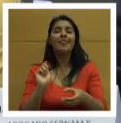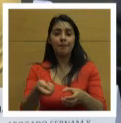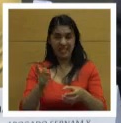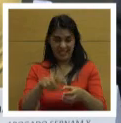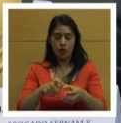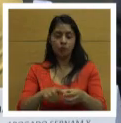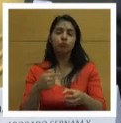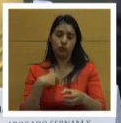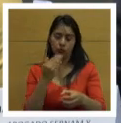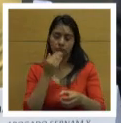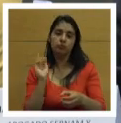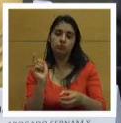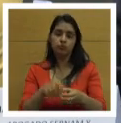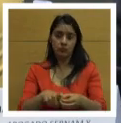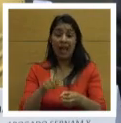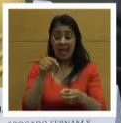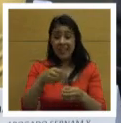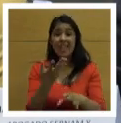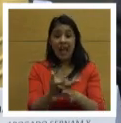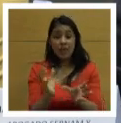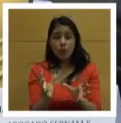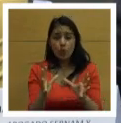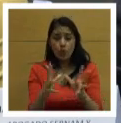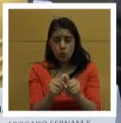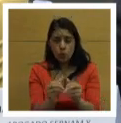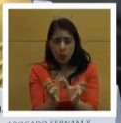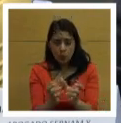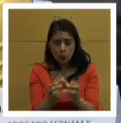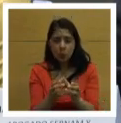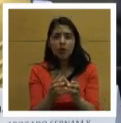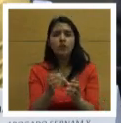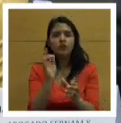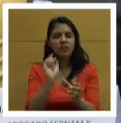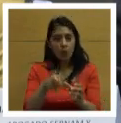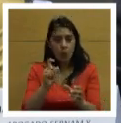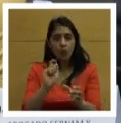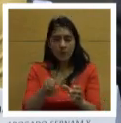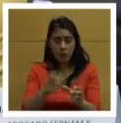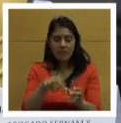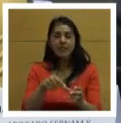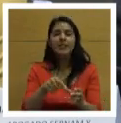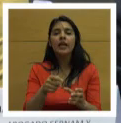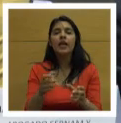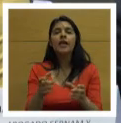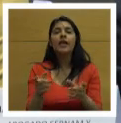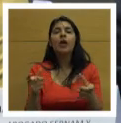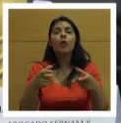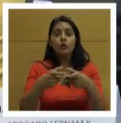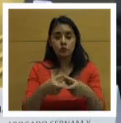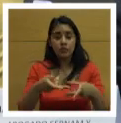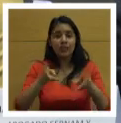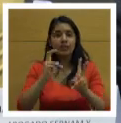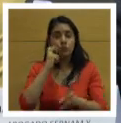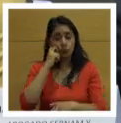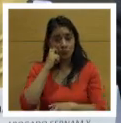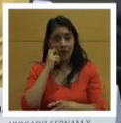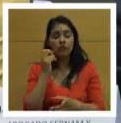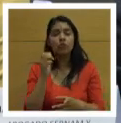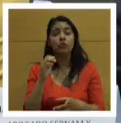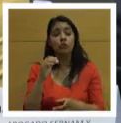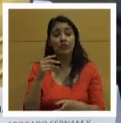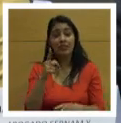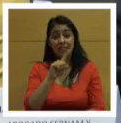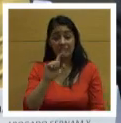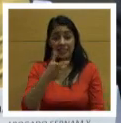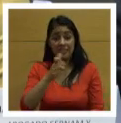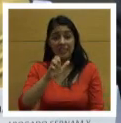asociación también hay un grupo de jueces que se interesa mucho por estas materias, que es la Comisión de Derechos Humanos y Género, que con mucho orgullo integro,